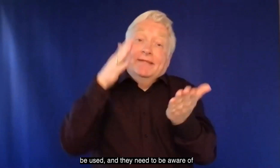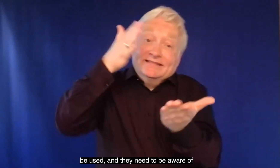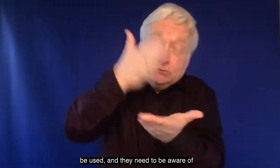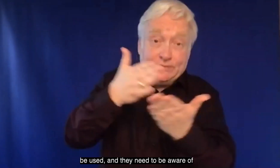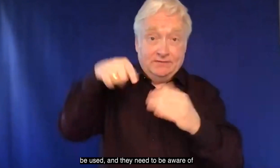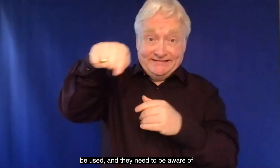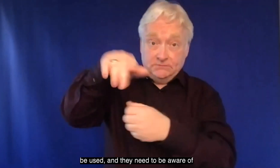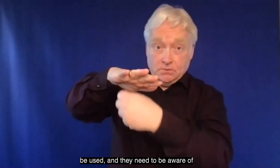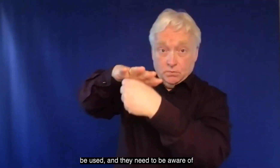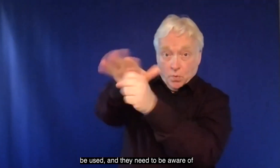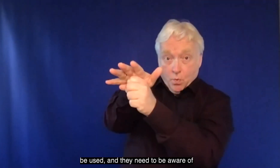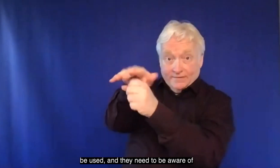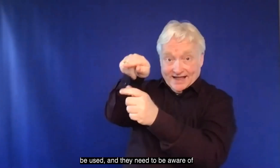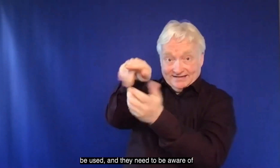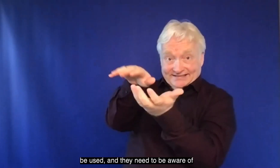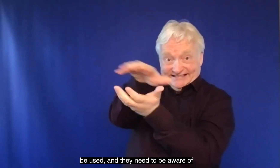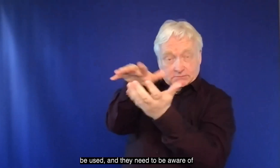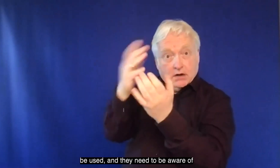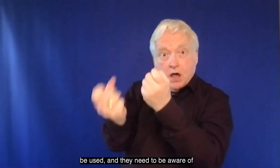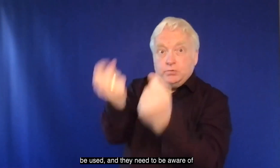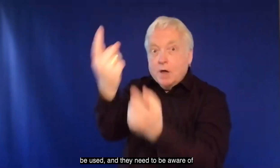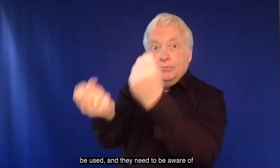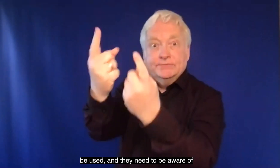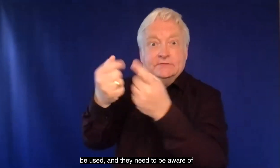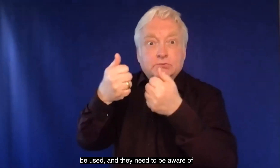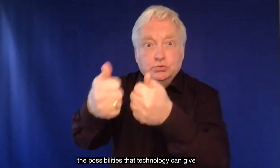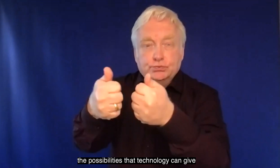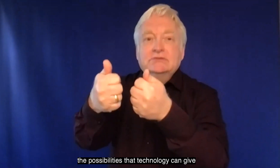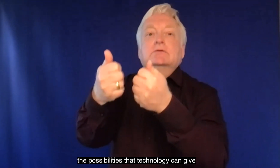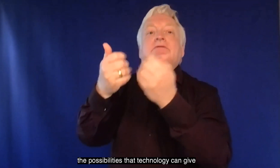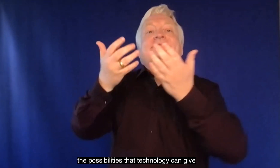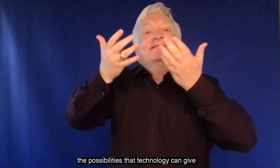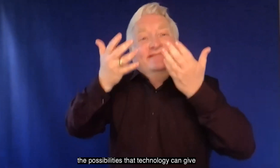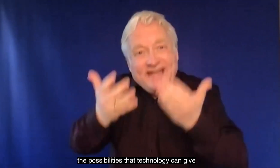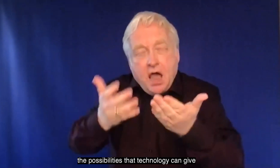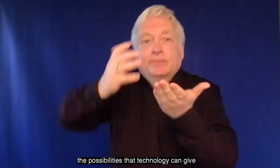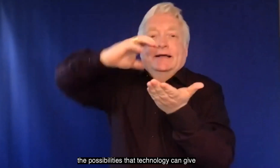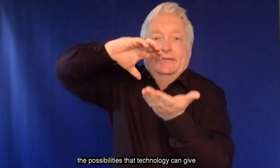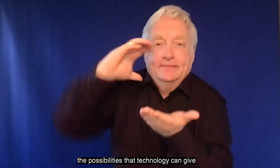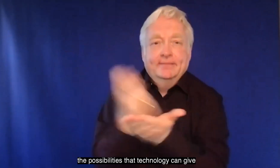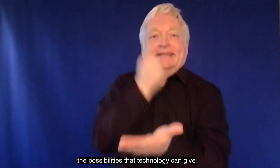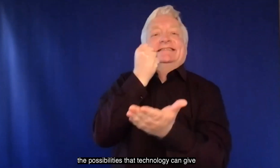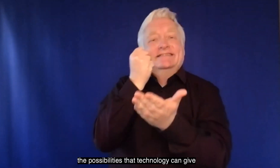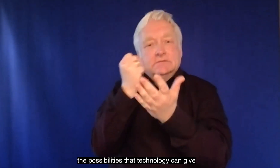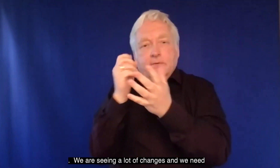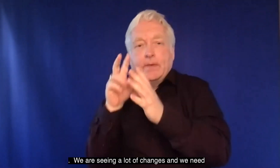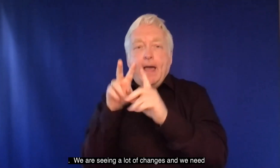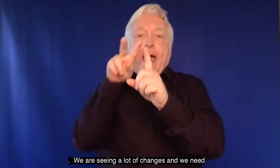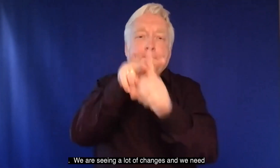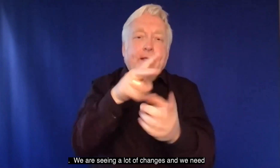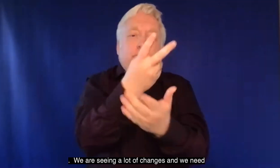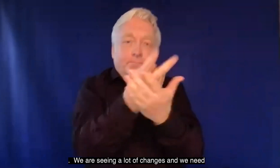creo que es muy interesante también toda la investigación que se está llevando a cabo ahora mismo en este ámbito y pensar un poco en cómo podemos trasladarlo